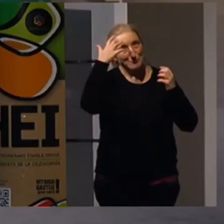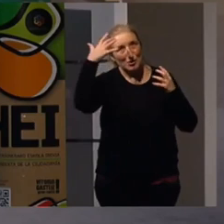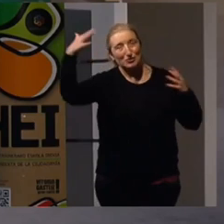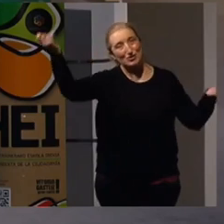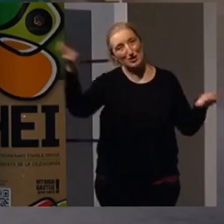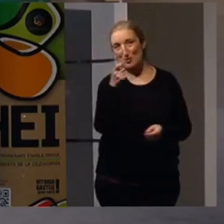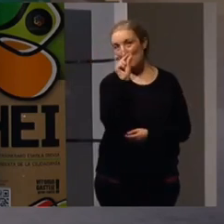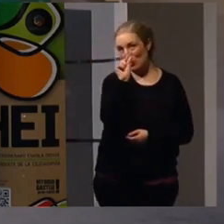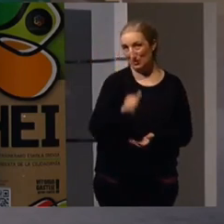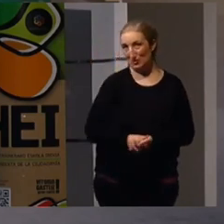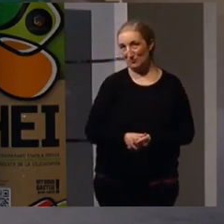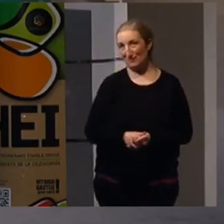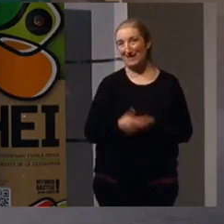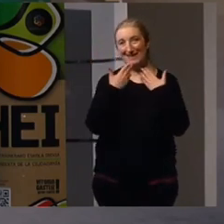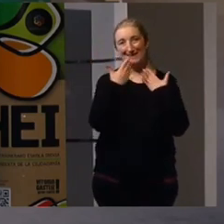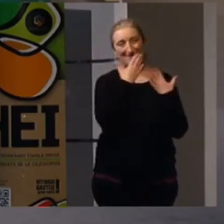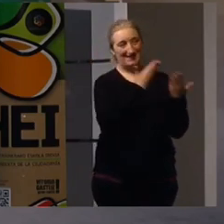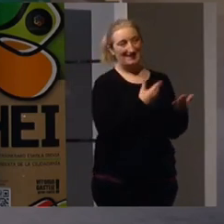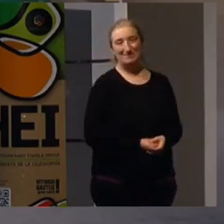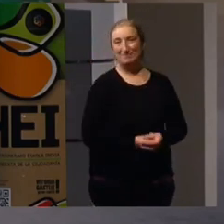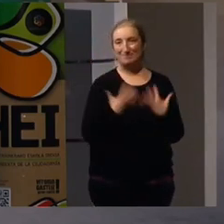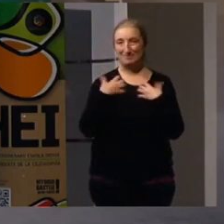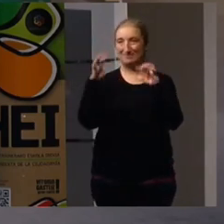un poquito con ella. Marta Carmona.